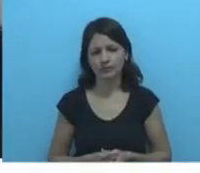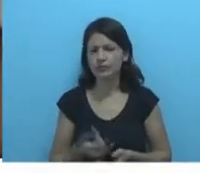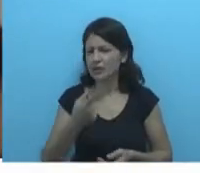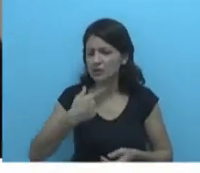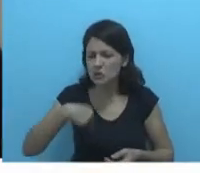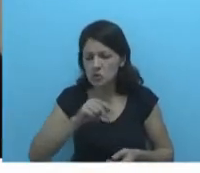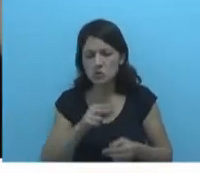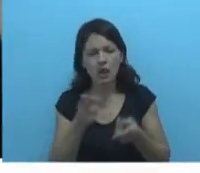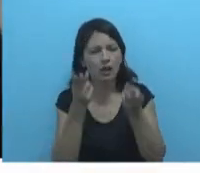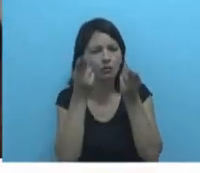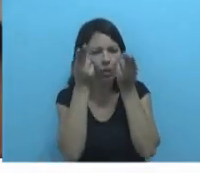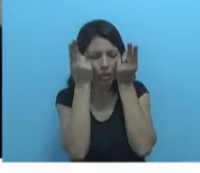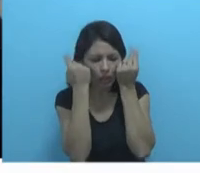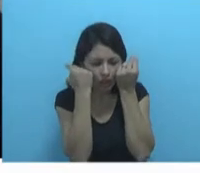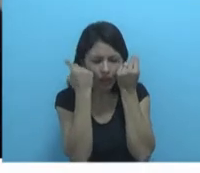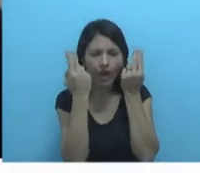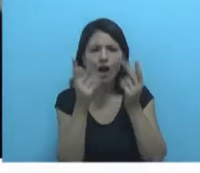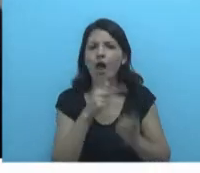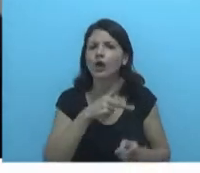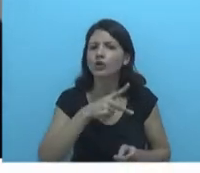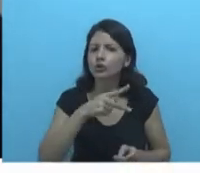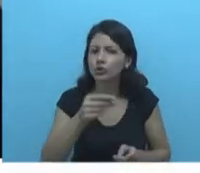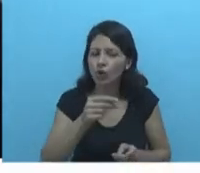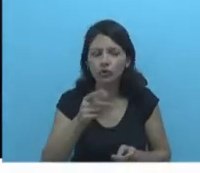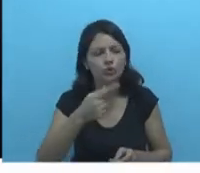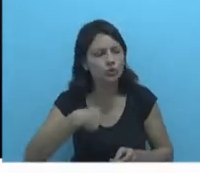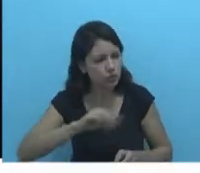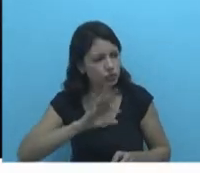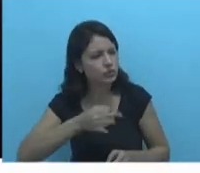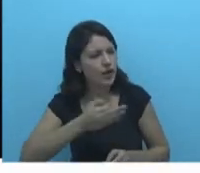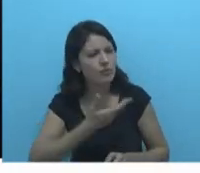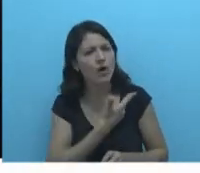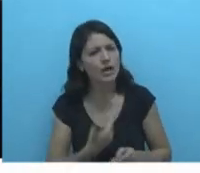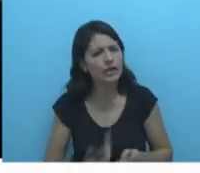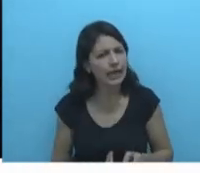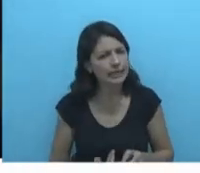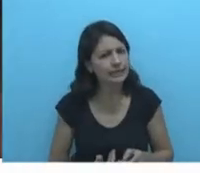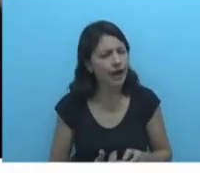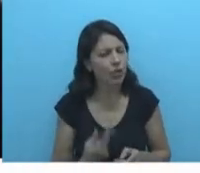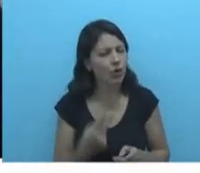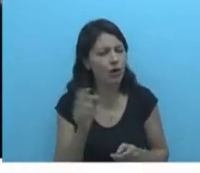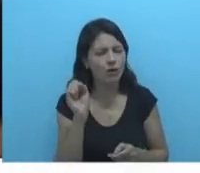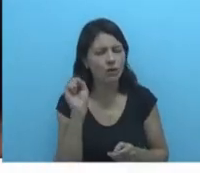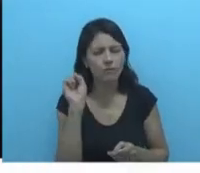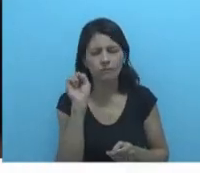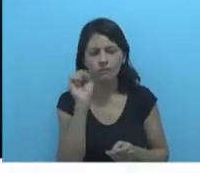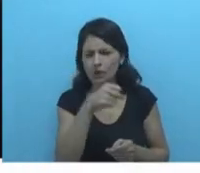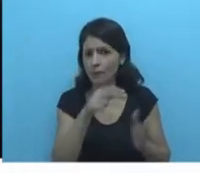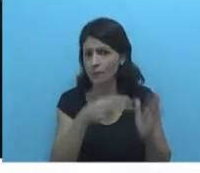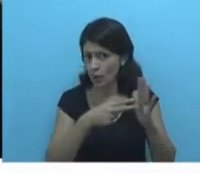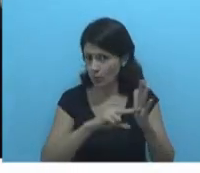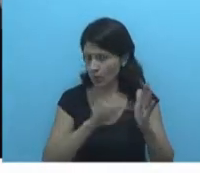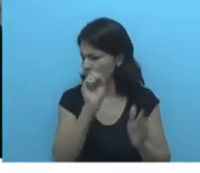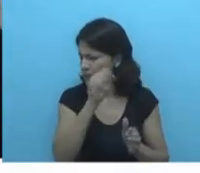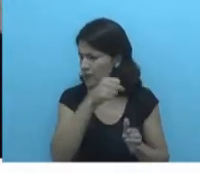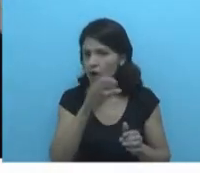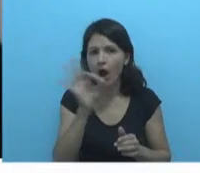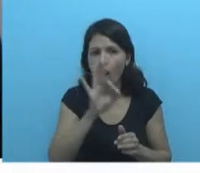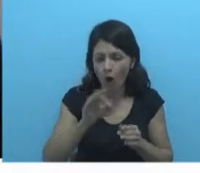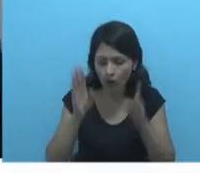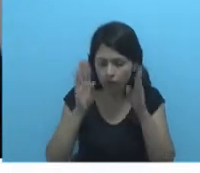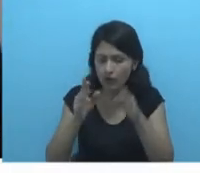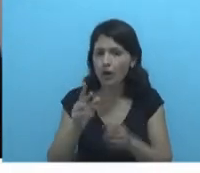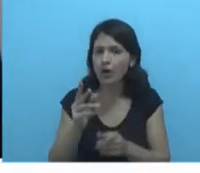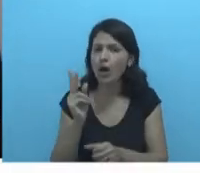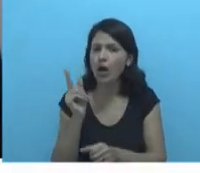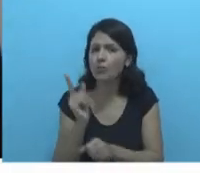estamos absolutamente convencidos que el Estado o mira para otro lado, o se hace cómplice, o hace una medida como esta de prohibir